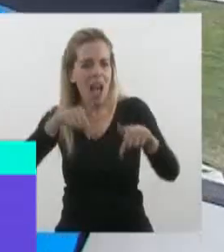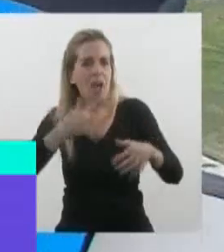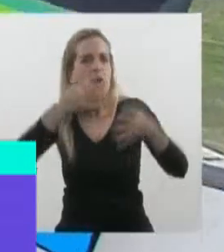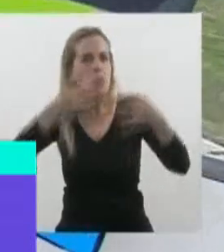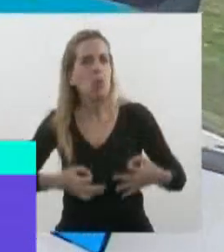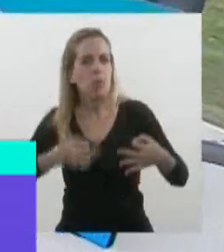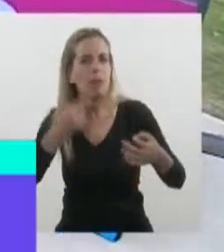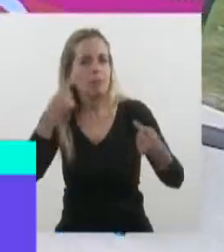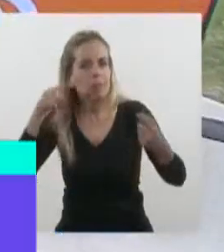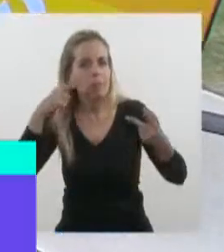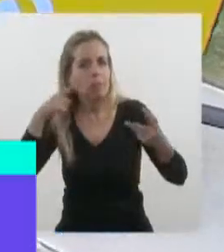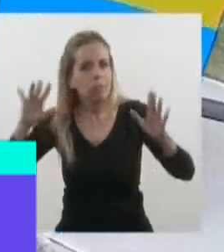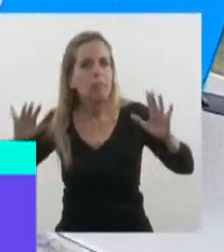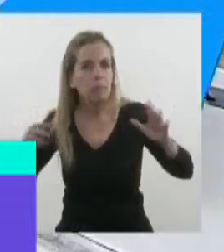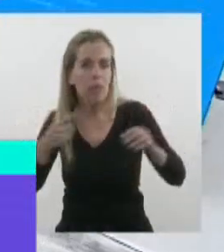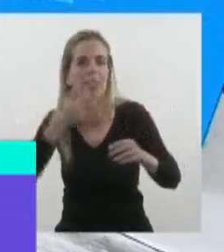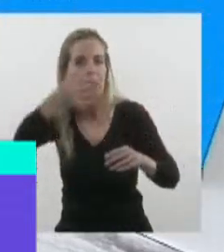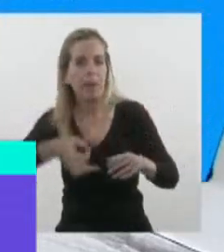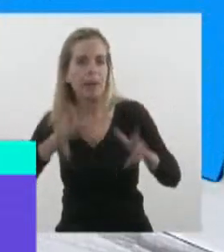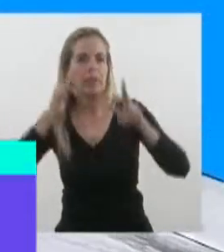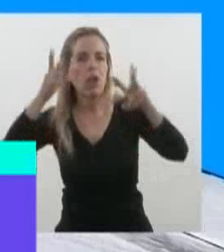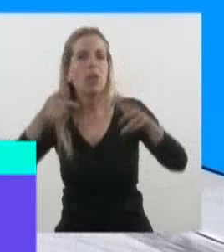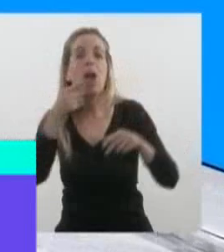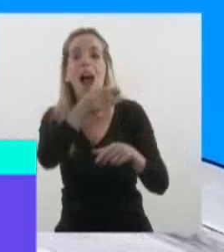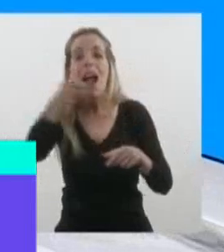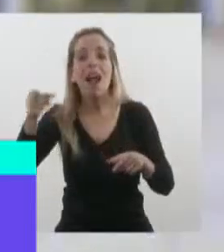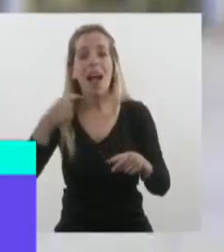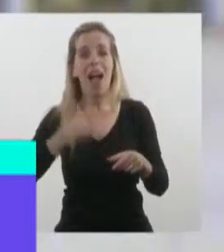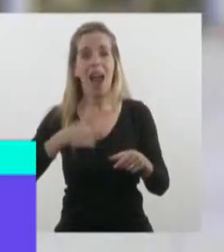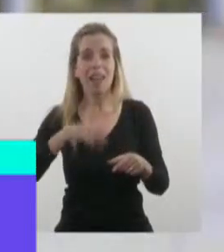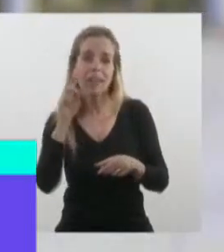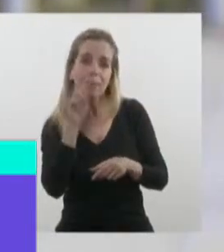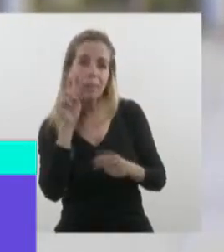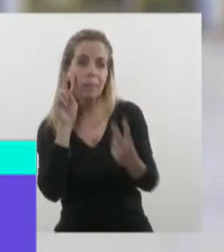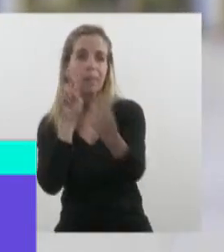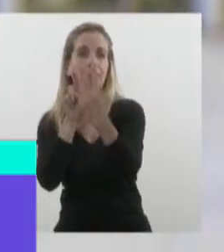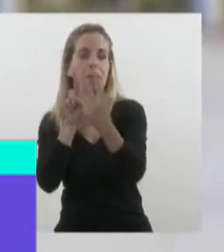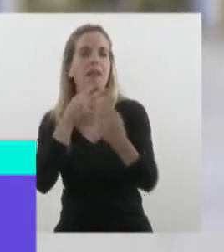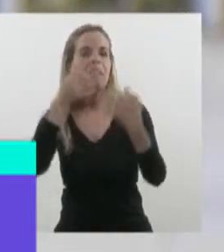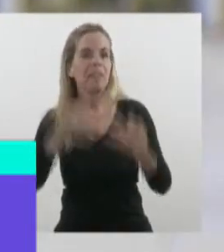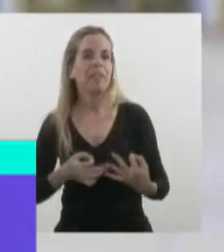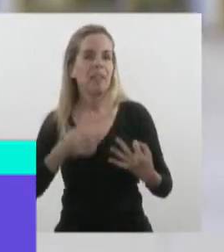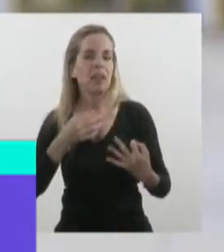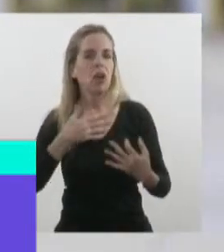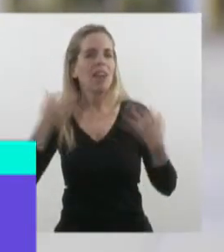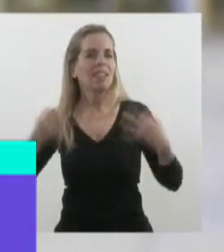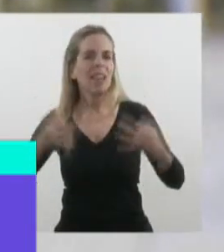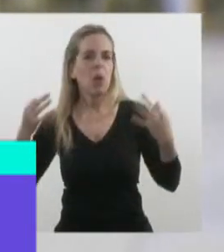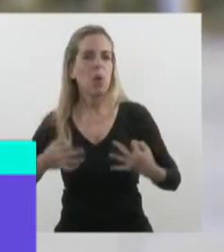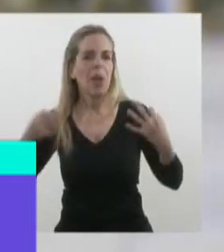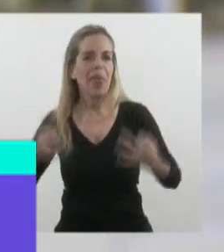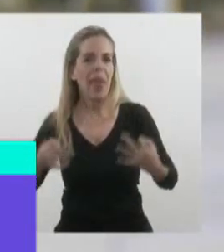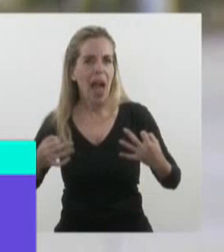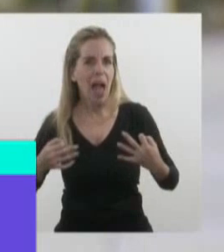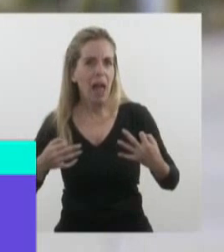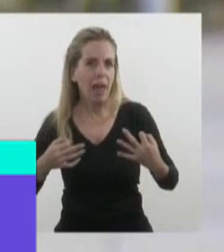Y se lo puedo decir mirando a los ojos a cada argentino y a cada argentina, con la tranquilidad de que todo el